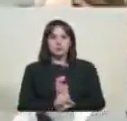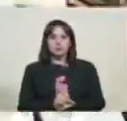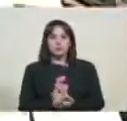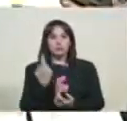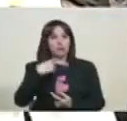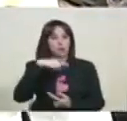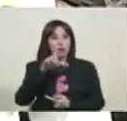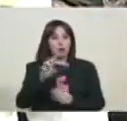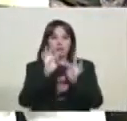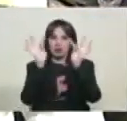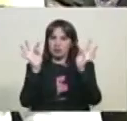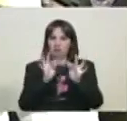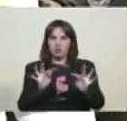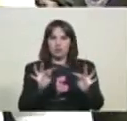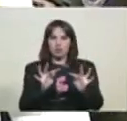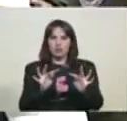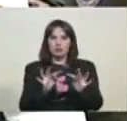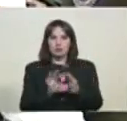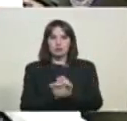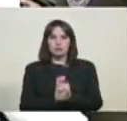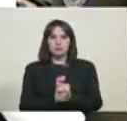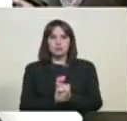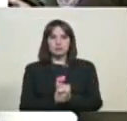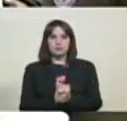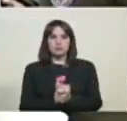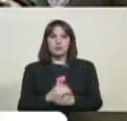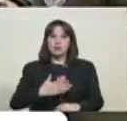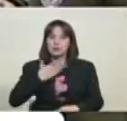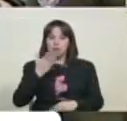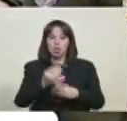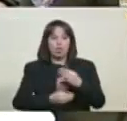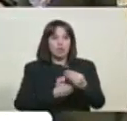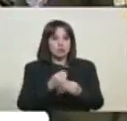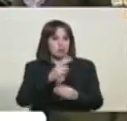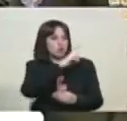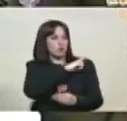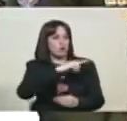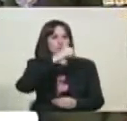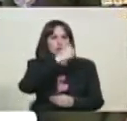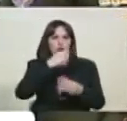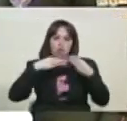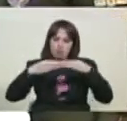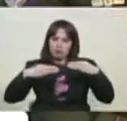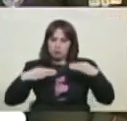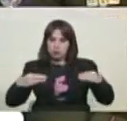Y la única forma en que se puede sustituir a una autoridad pública,